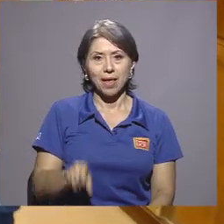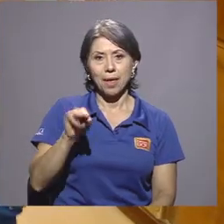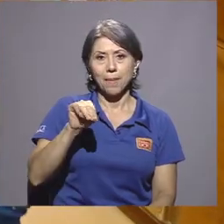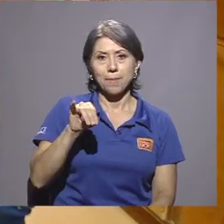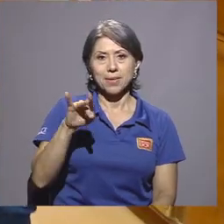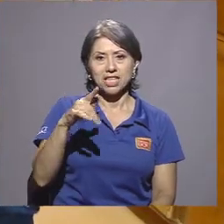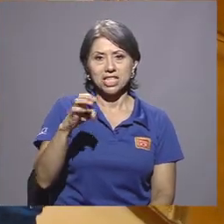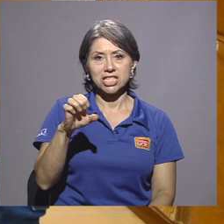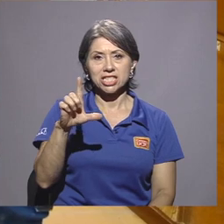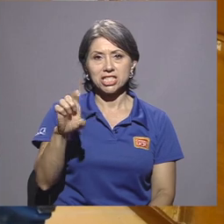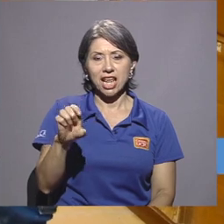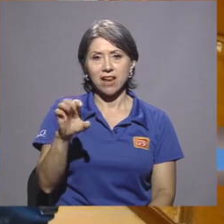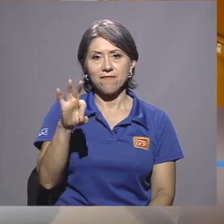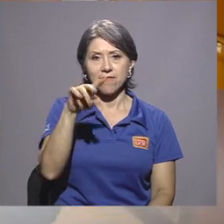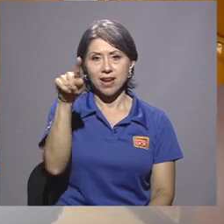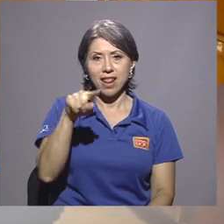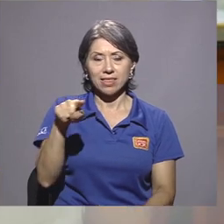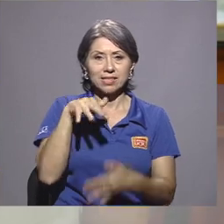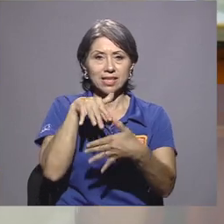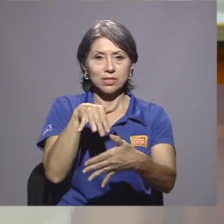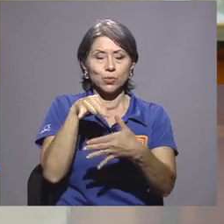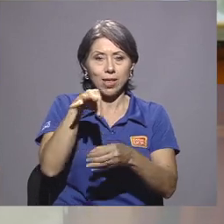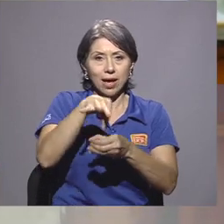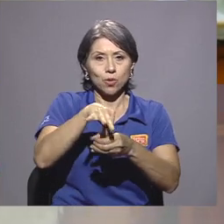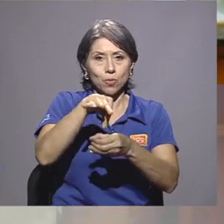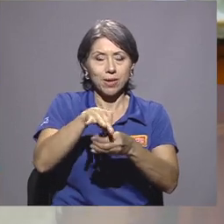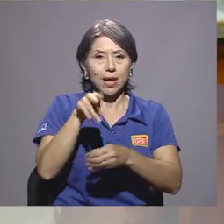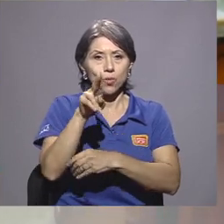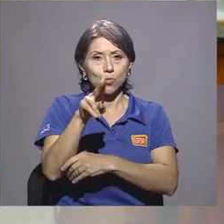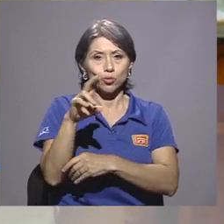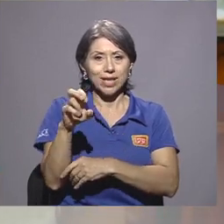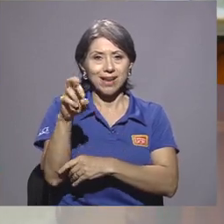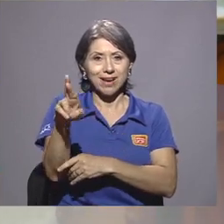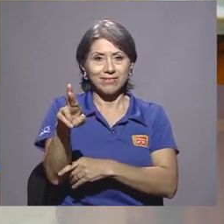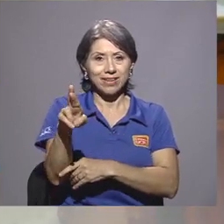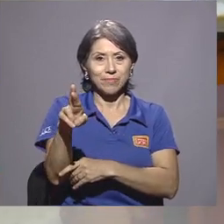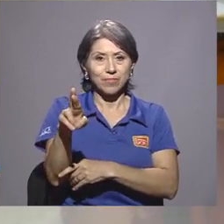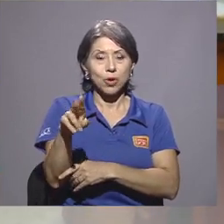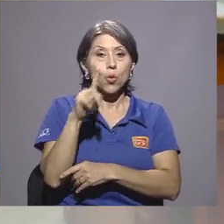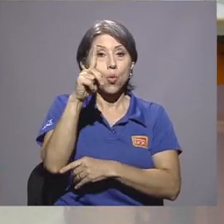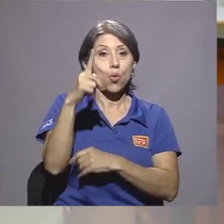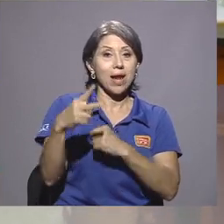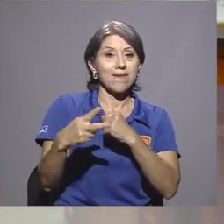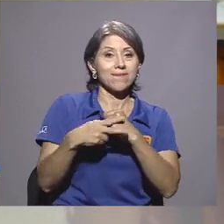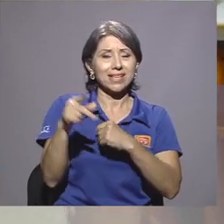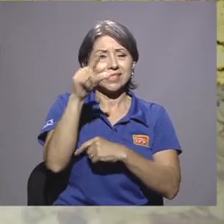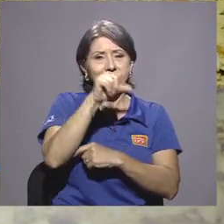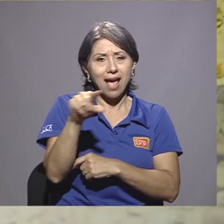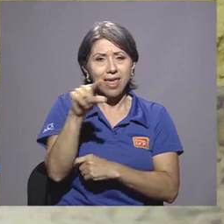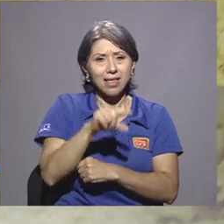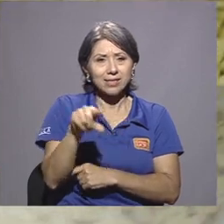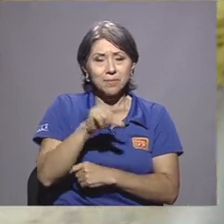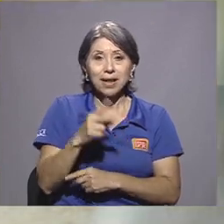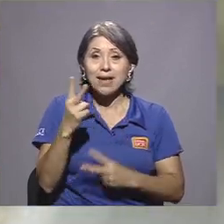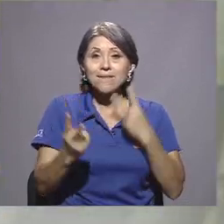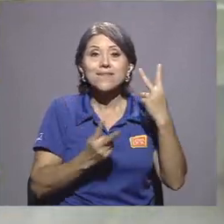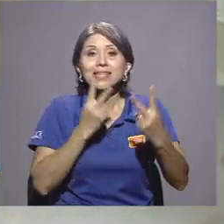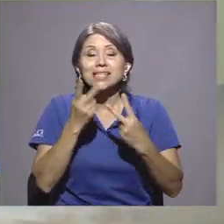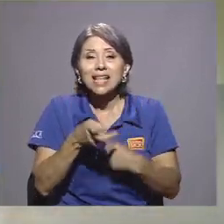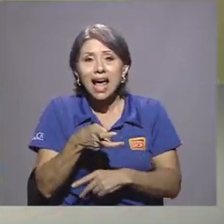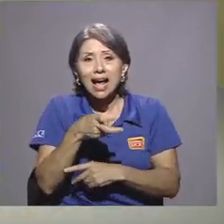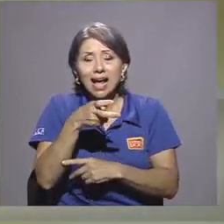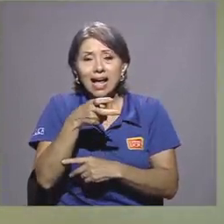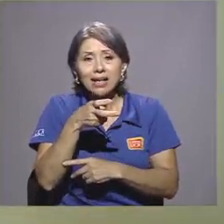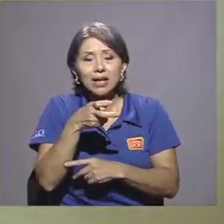Michelle Fernández es estudiante de agronomía de la UCR y una vez por semana visita su granja de